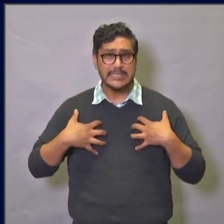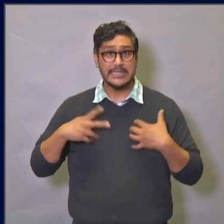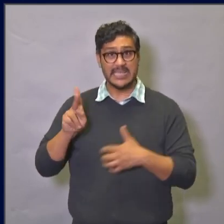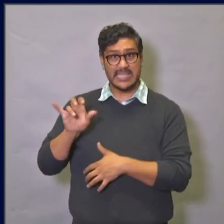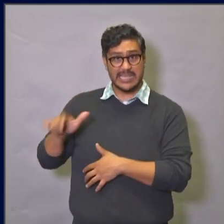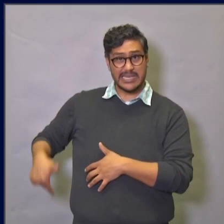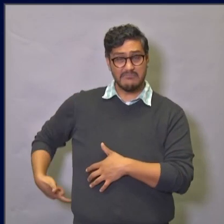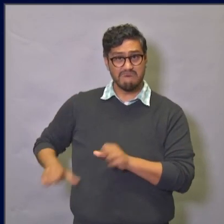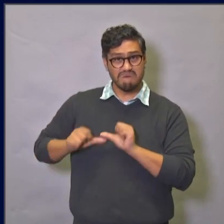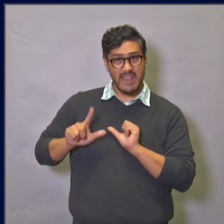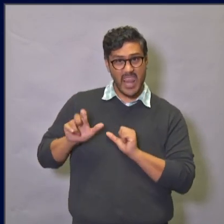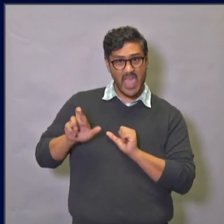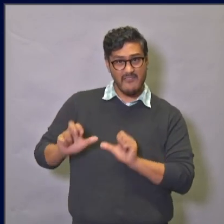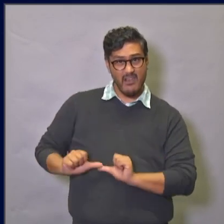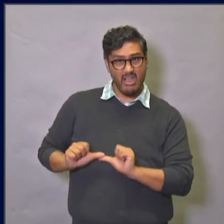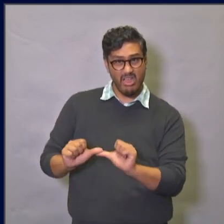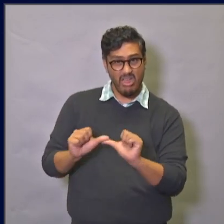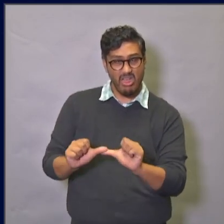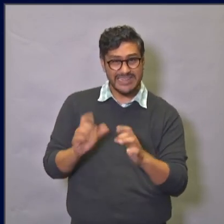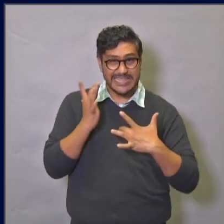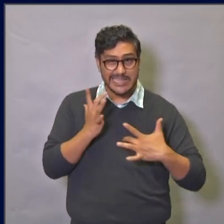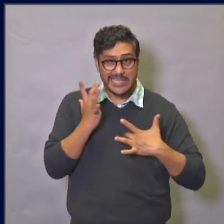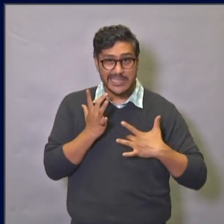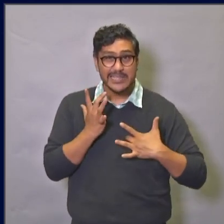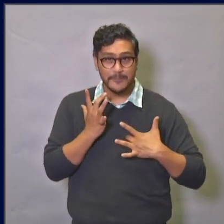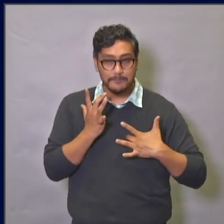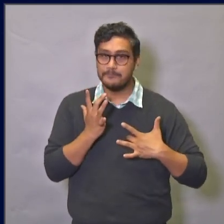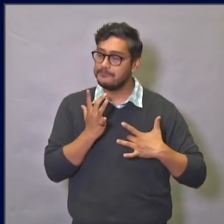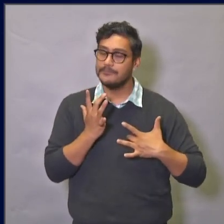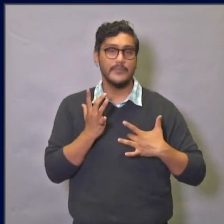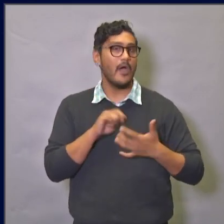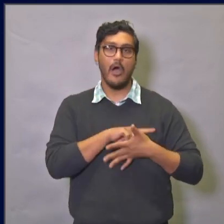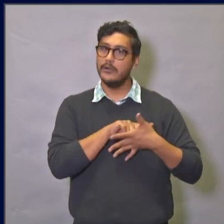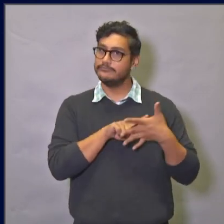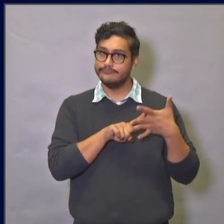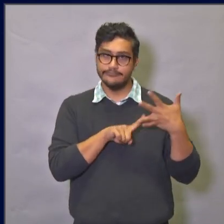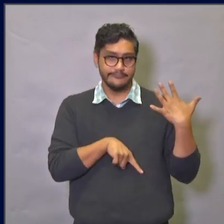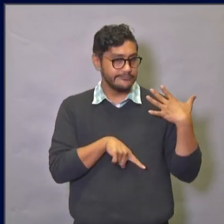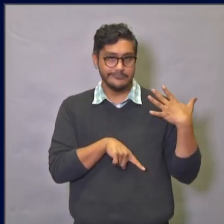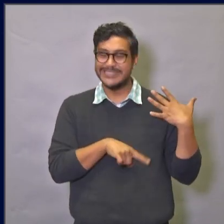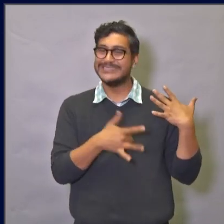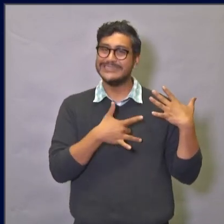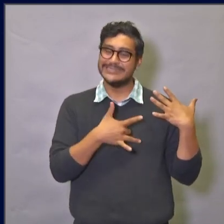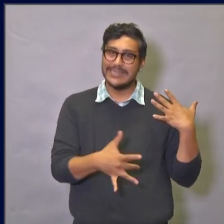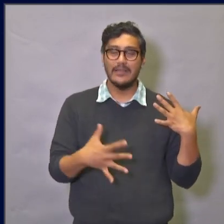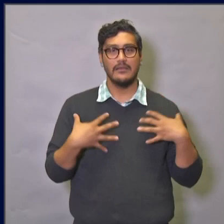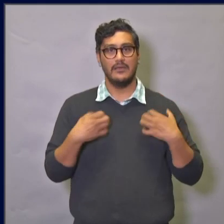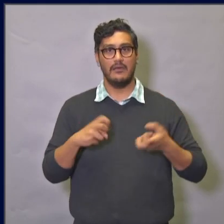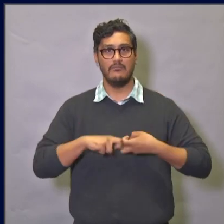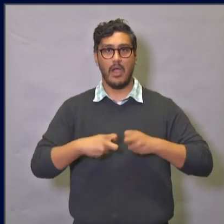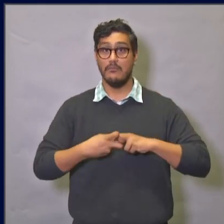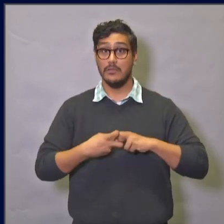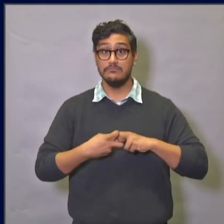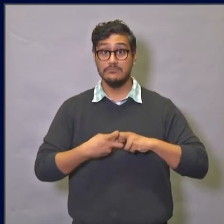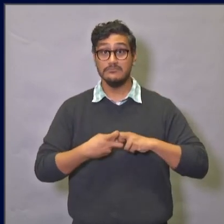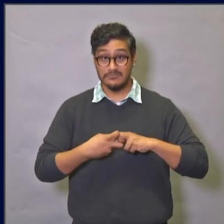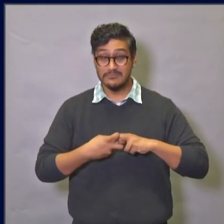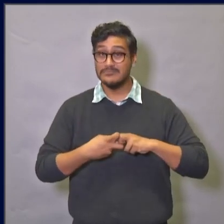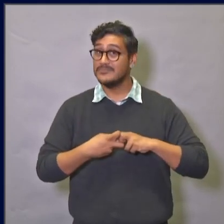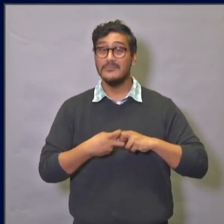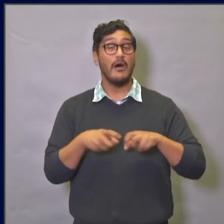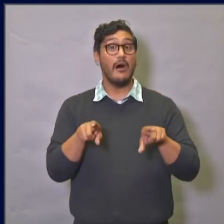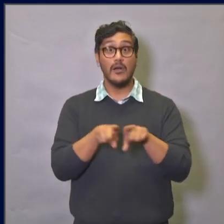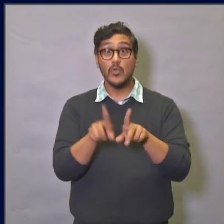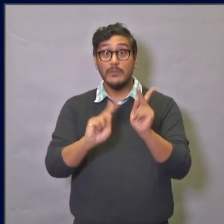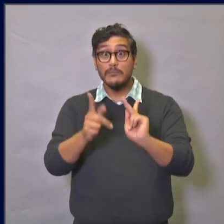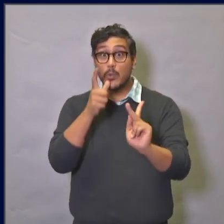es del hígado, son otras condiciones delicadas de salud que son bastante comunes entre las personas que fallecieron a causa